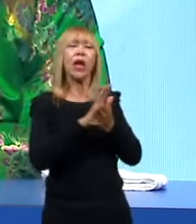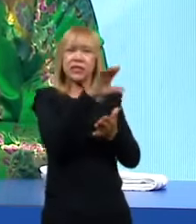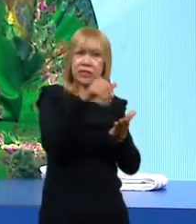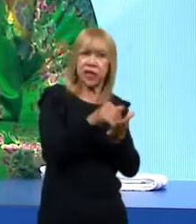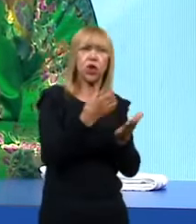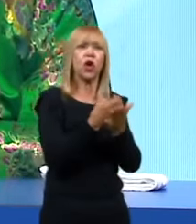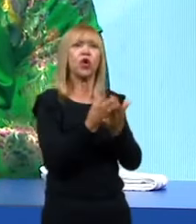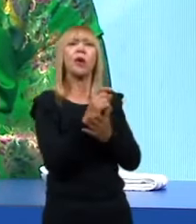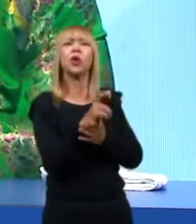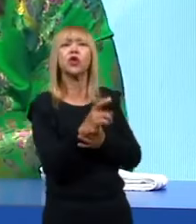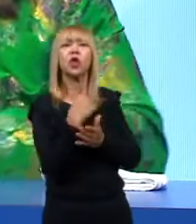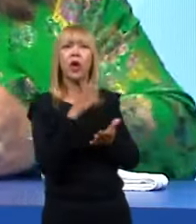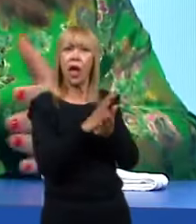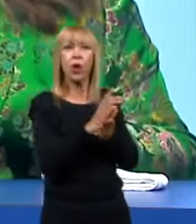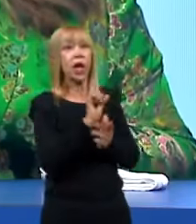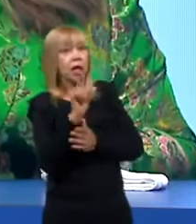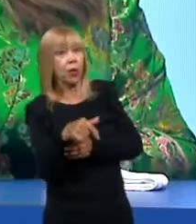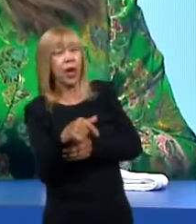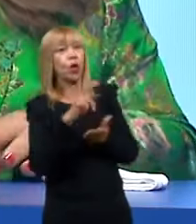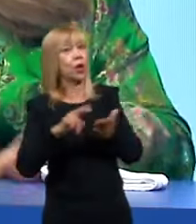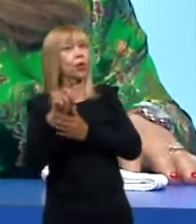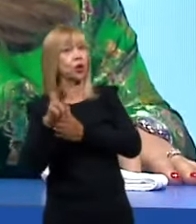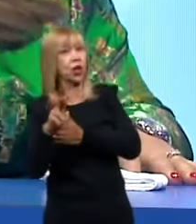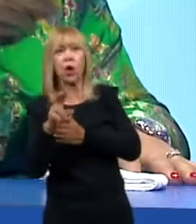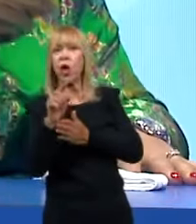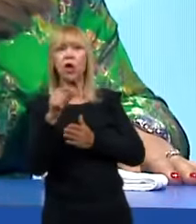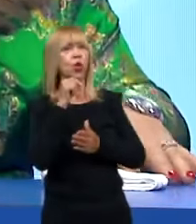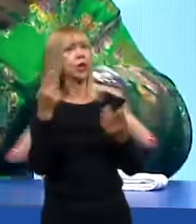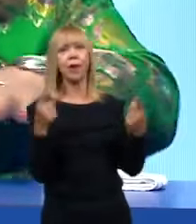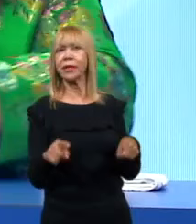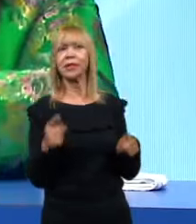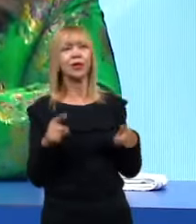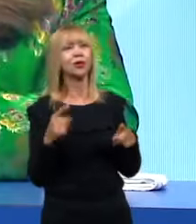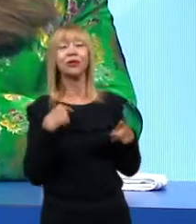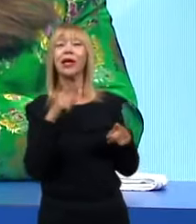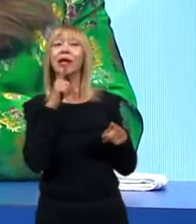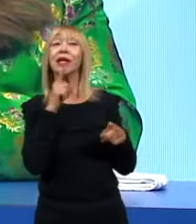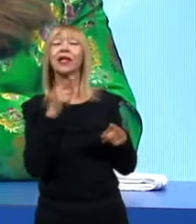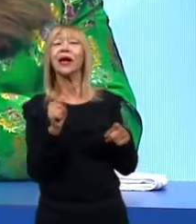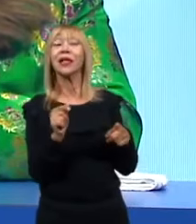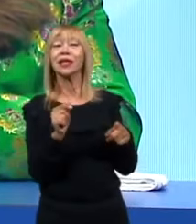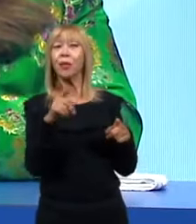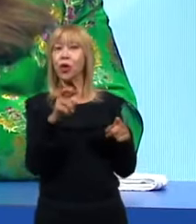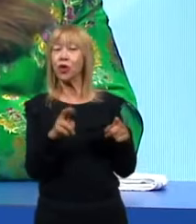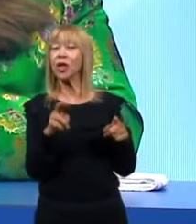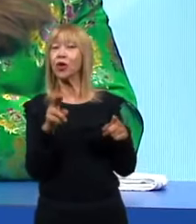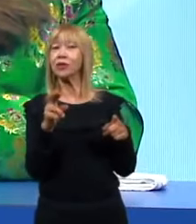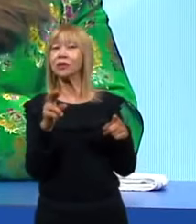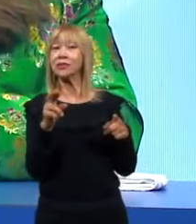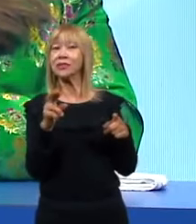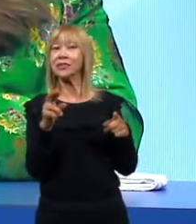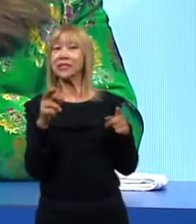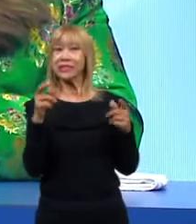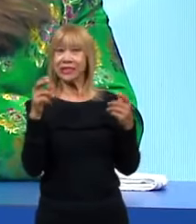la economía en Puerto Rico, la escuela y luego la Universidad de Puerto Rico? Y eso no está ocurriendo. La realidad es que Puerto Rico tiene